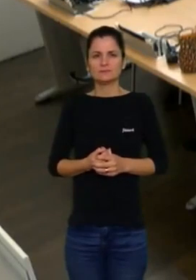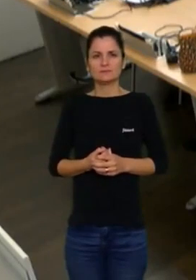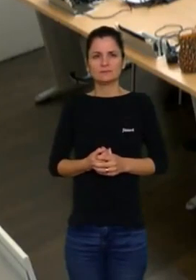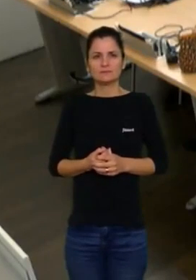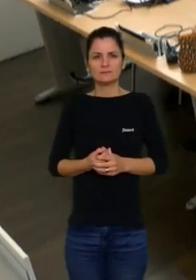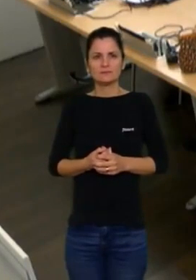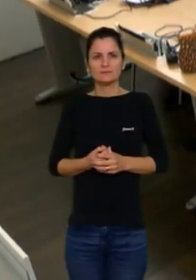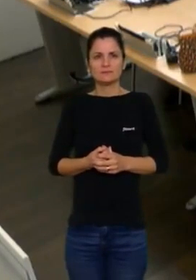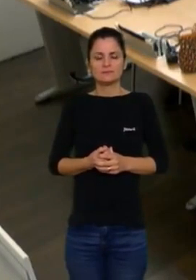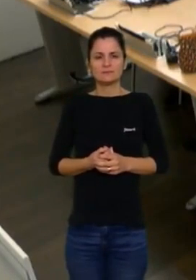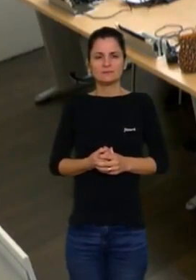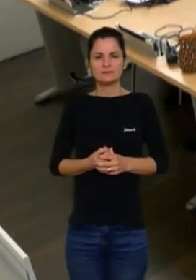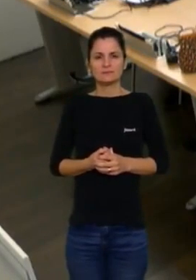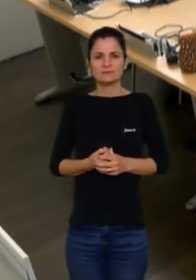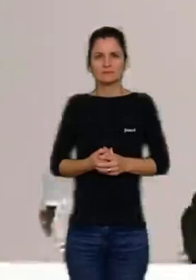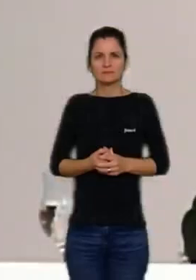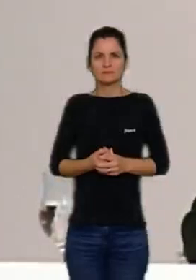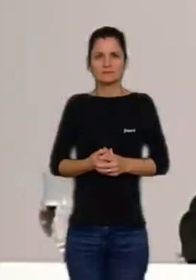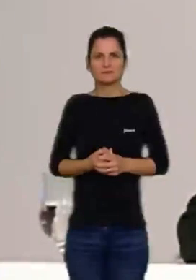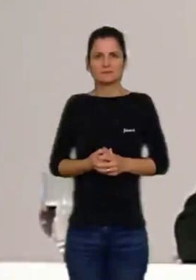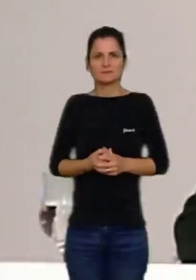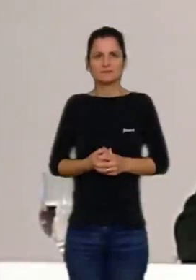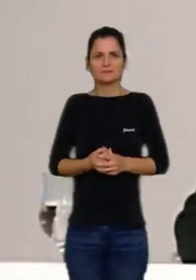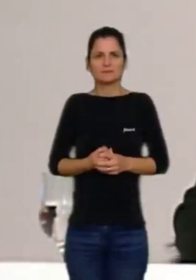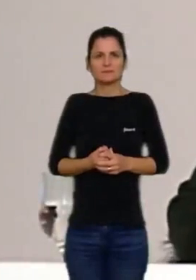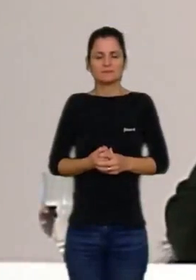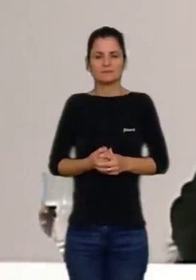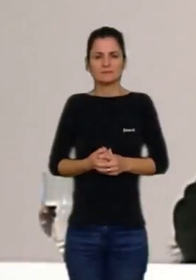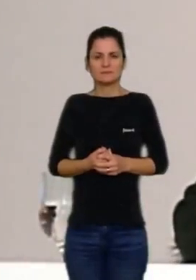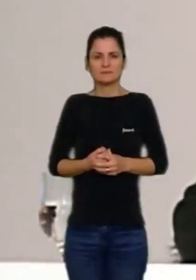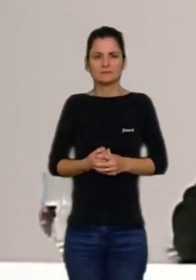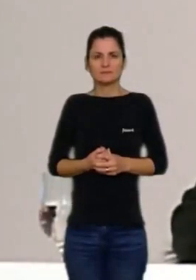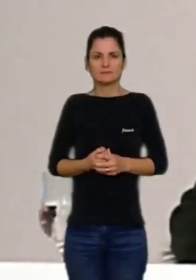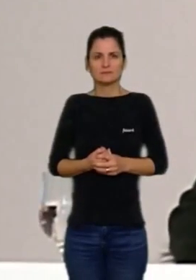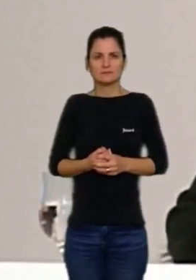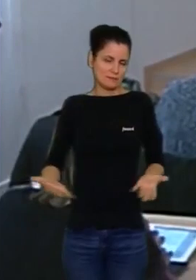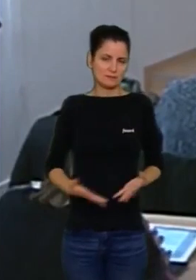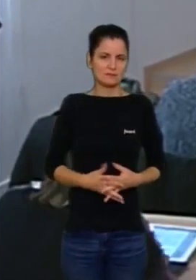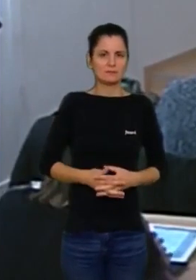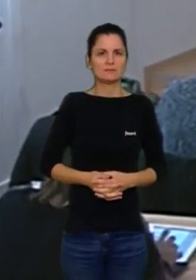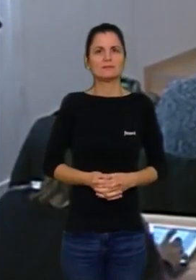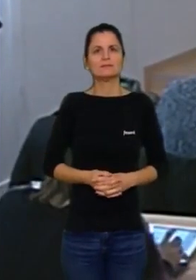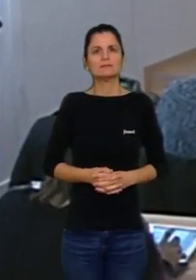Molt bé. Gràcies per les seves preguntes. El futur és de la gent valenta.